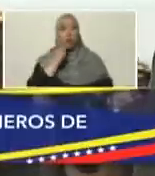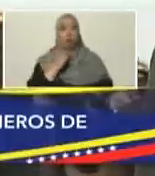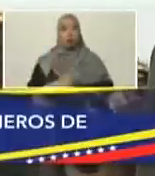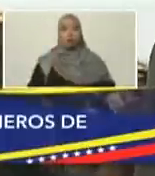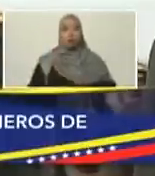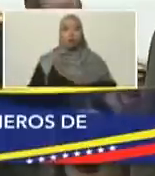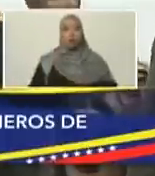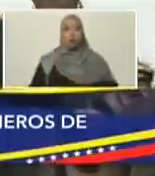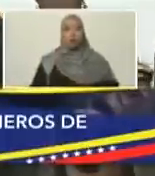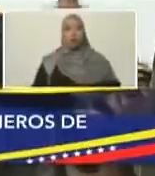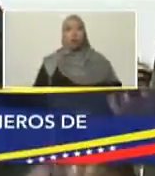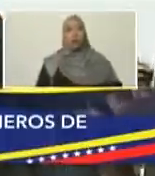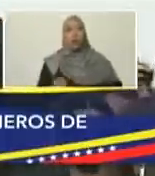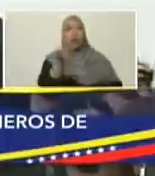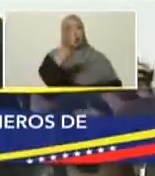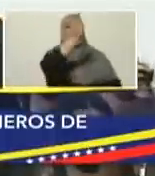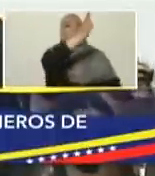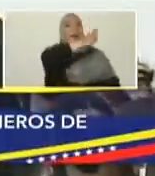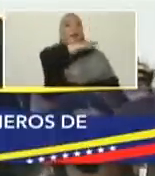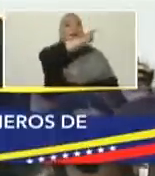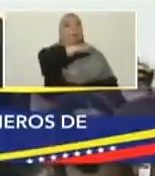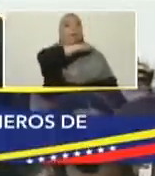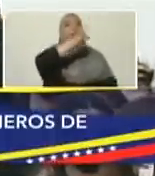Capitán y capitanas